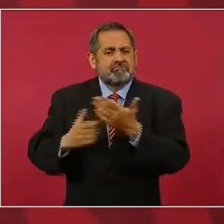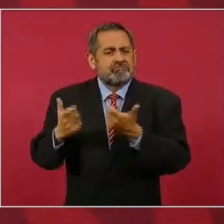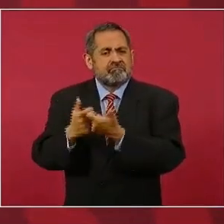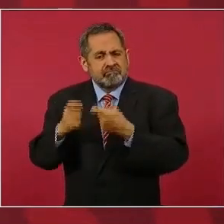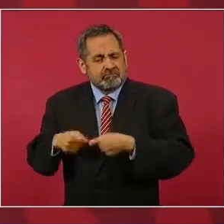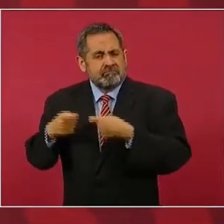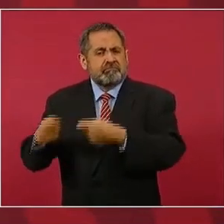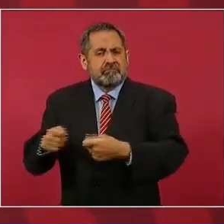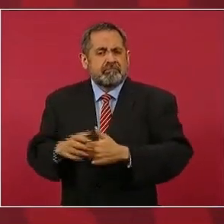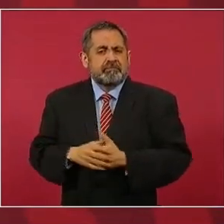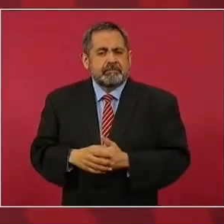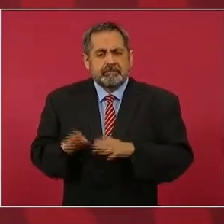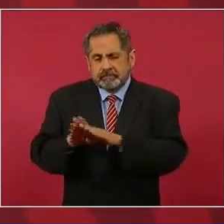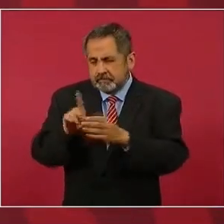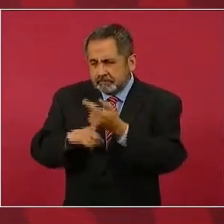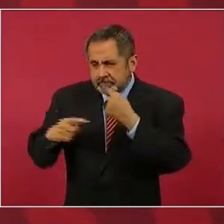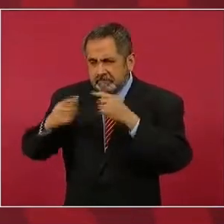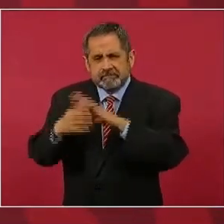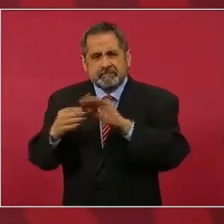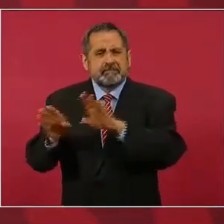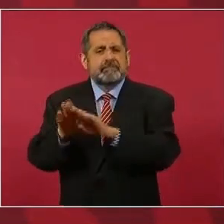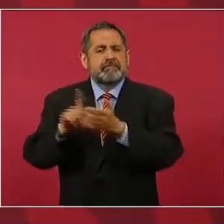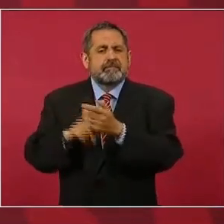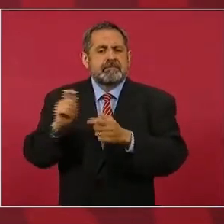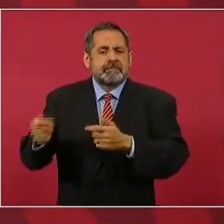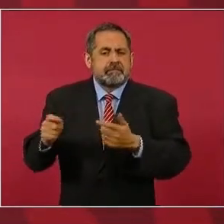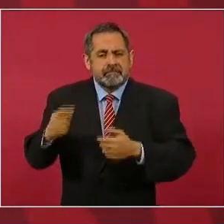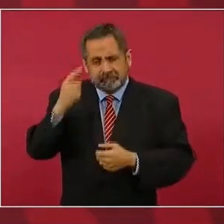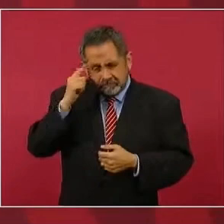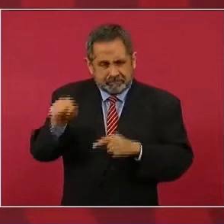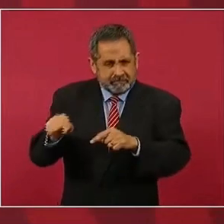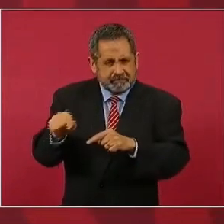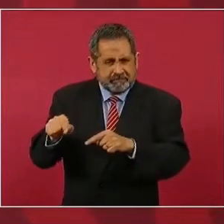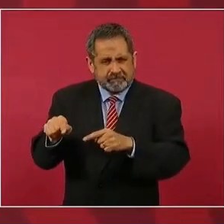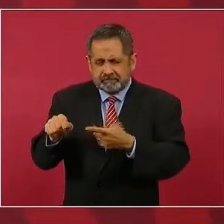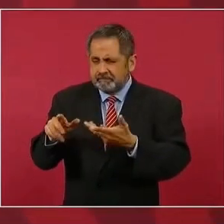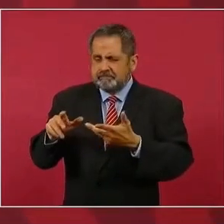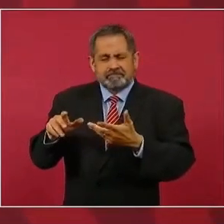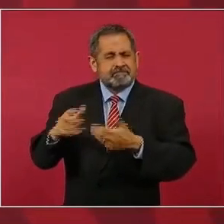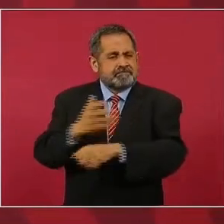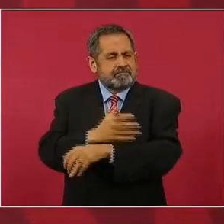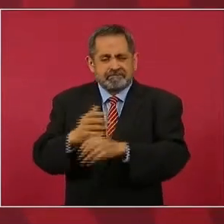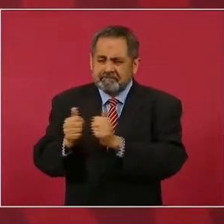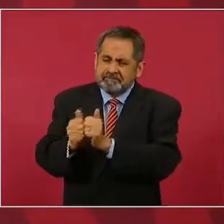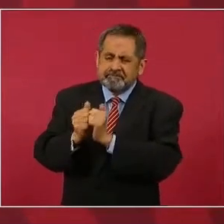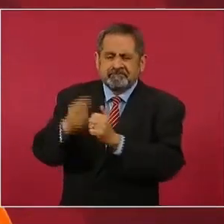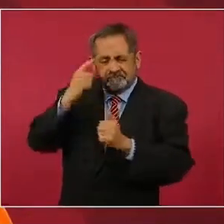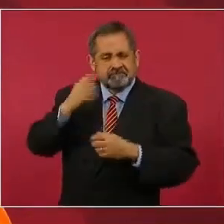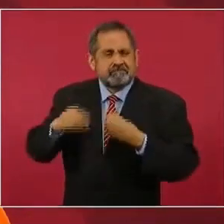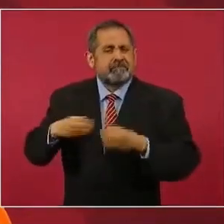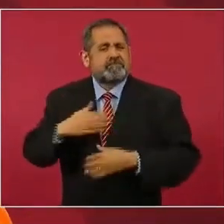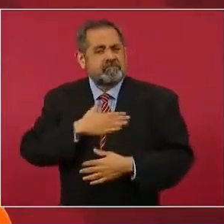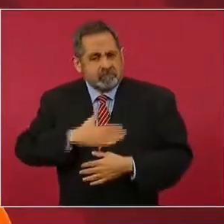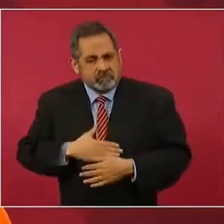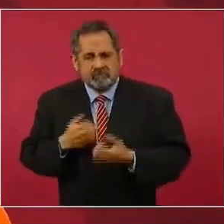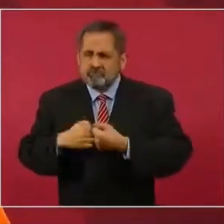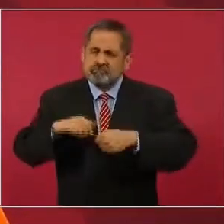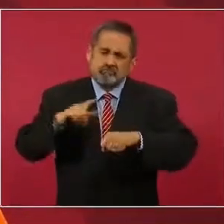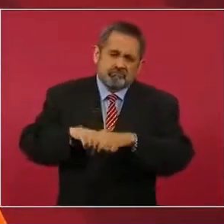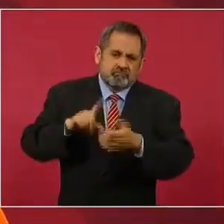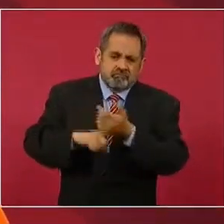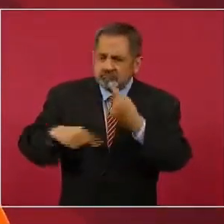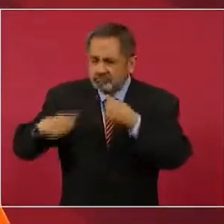trabajo, logrando que las prestaciones se equipen entre nuestros compañeros para obtener la justicia social y laboral que